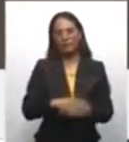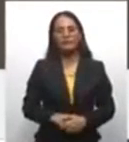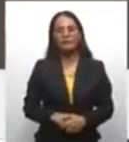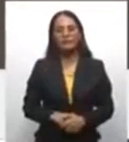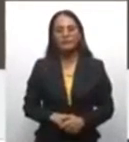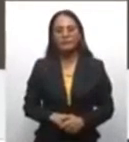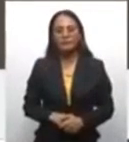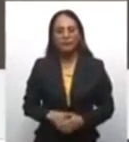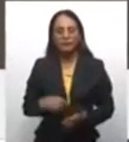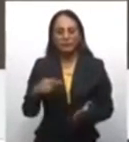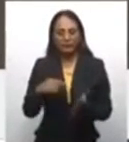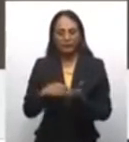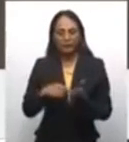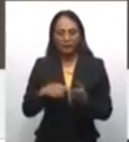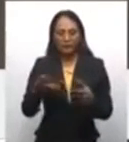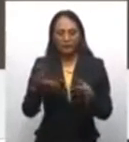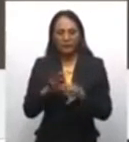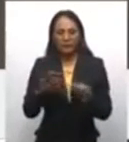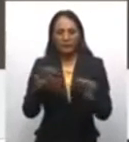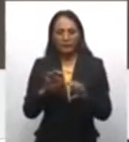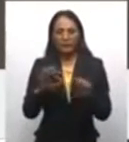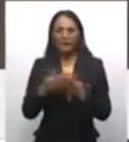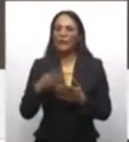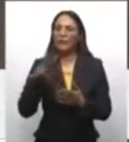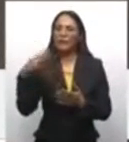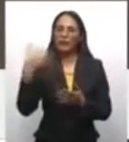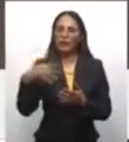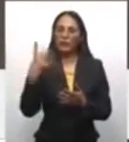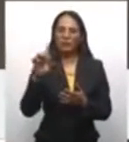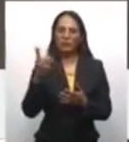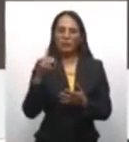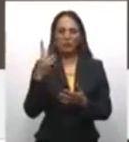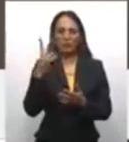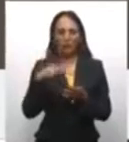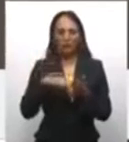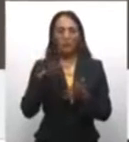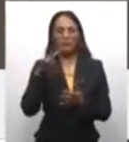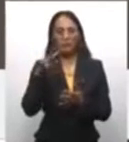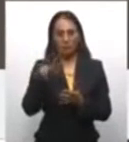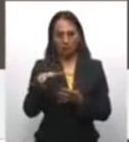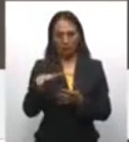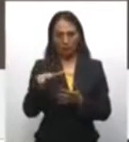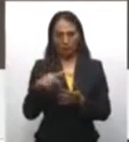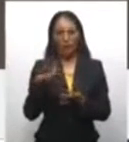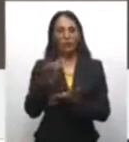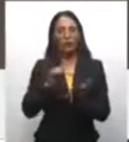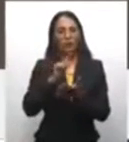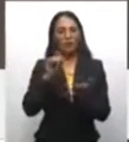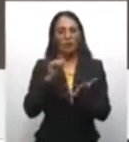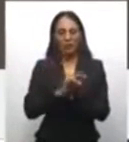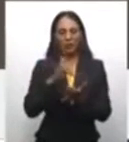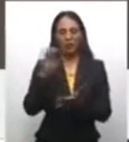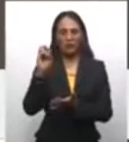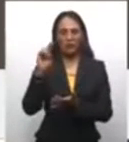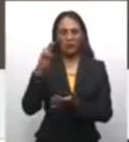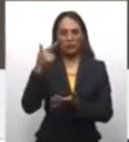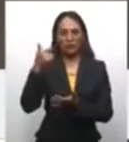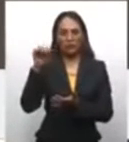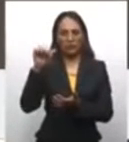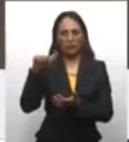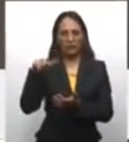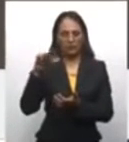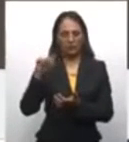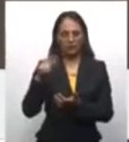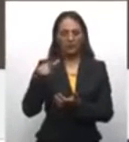este sentido, debemos recordar que el pasado 14 de diciembre de 2018 fue promulgada la Ley Orgánica de la Fiscalía General